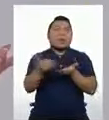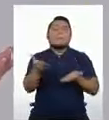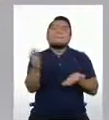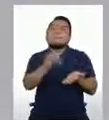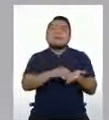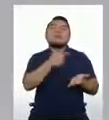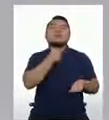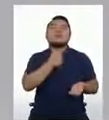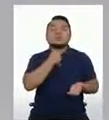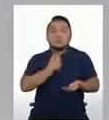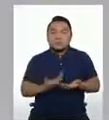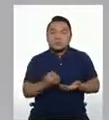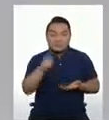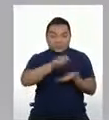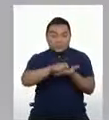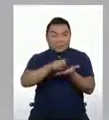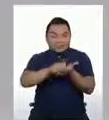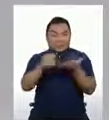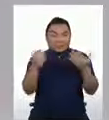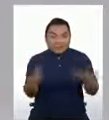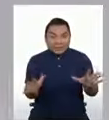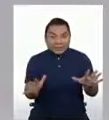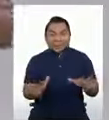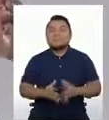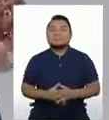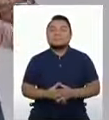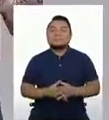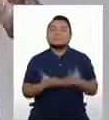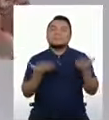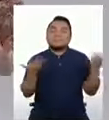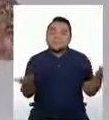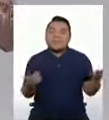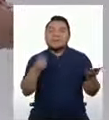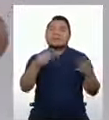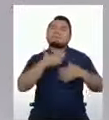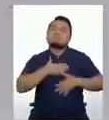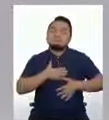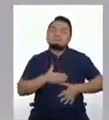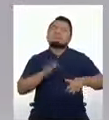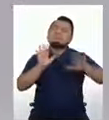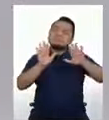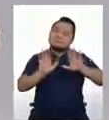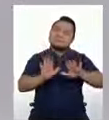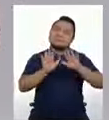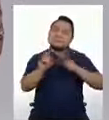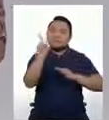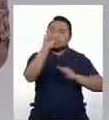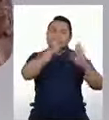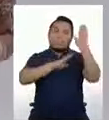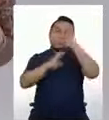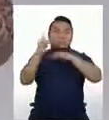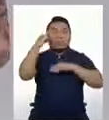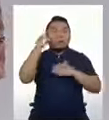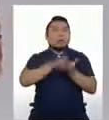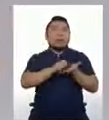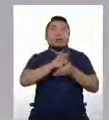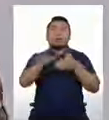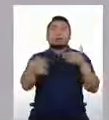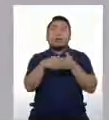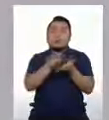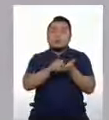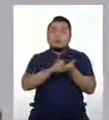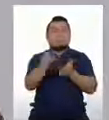las que escuchamos. ¿Anotaste la información? Bueno, tranquilo, tranquila, no te preocupes por escribir todo de una